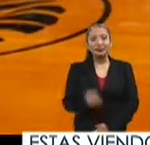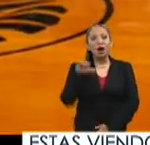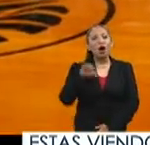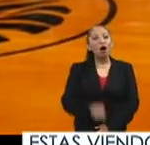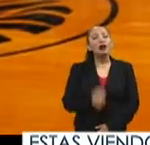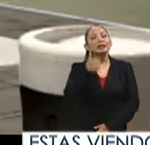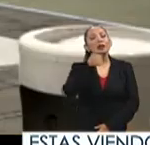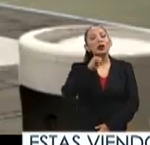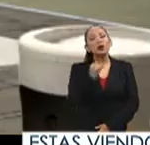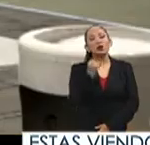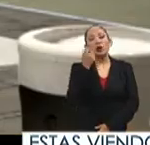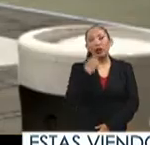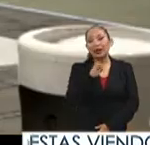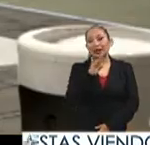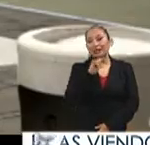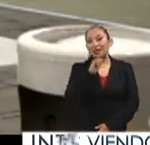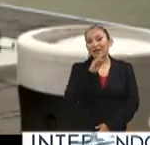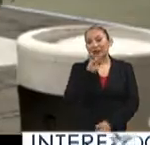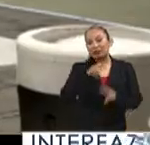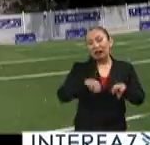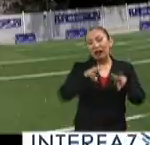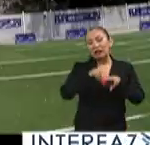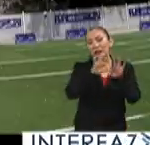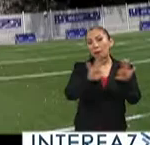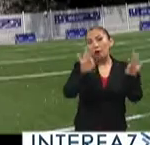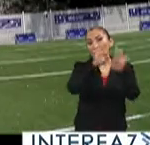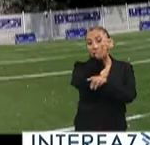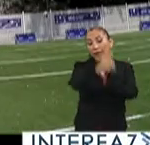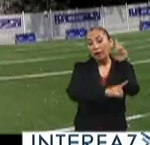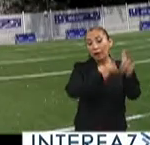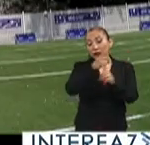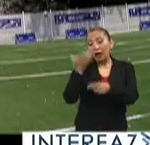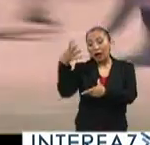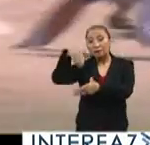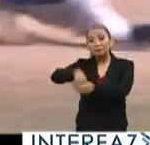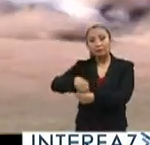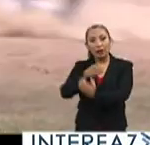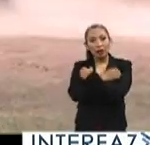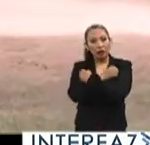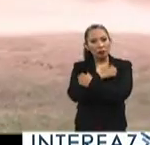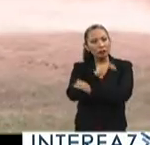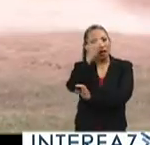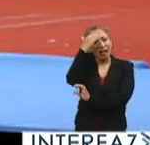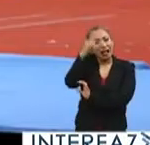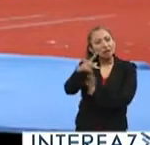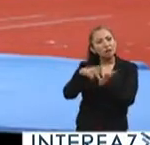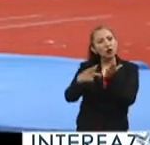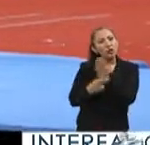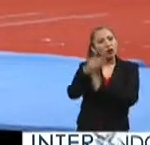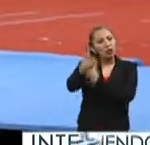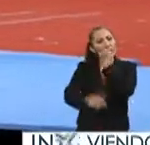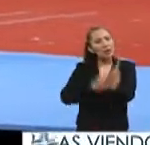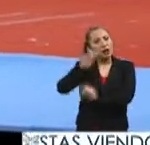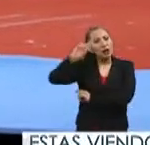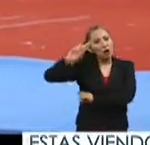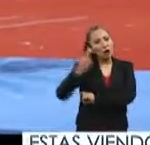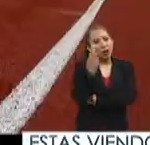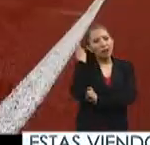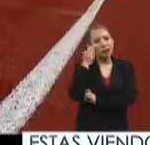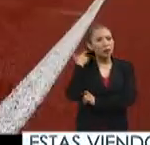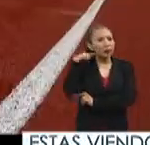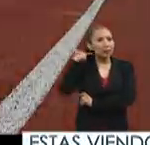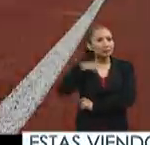Hoy 6 de junio en Interfaz analizamos la importancia del deporte en la educación. Conoceremos el proyecto deportivo de la Universidad